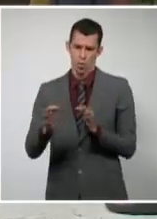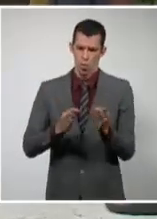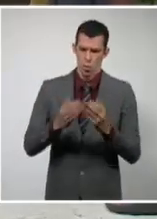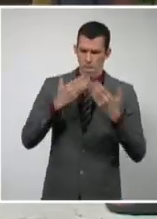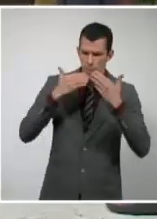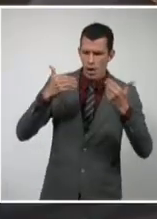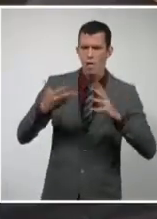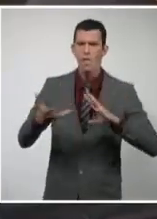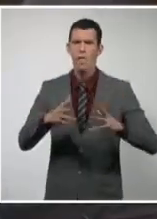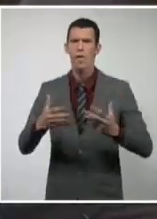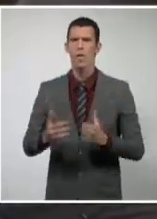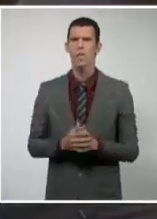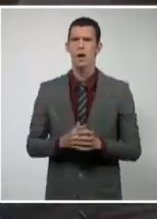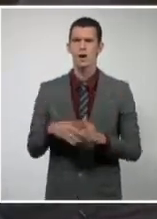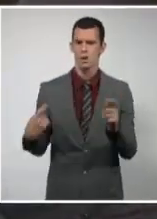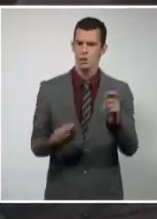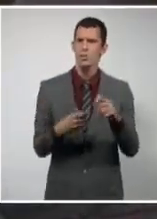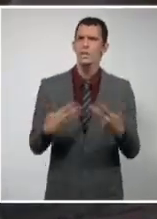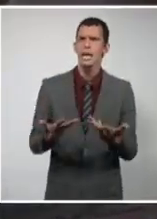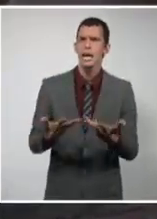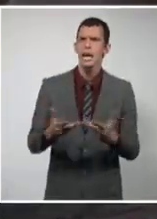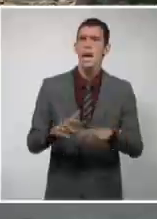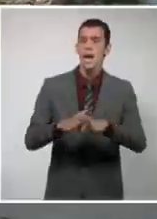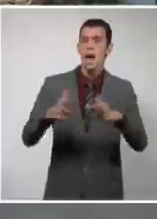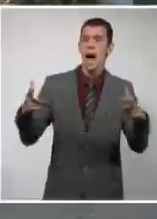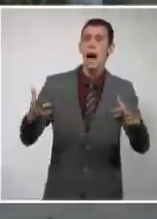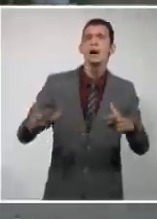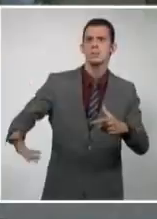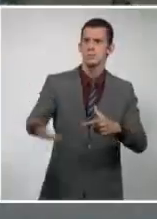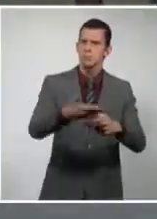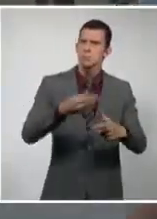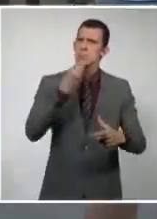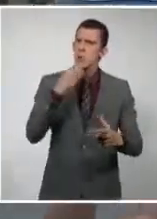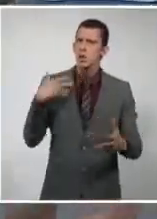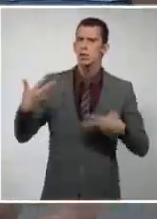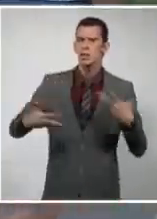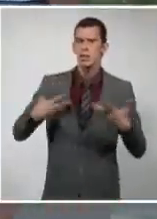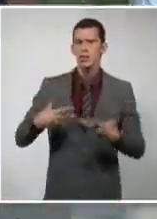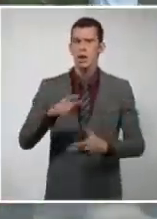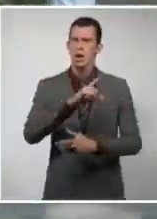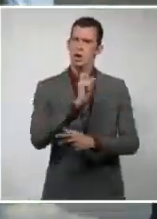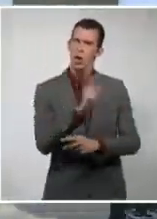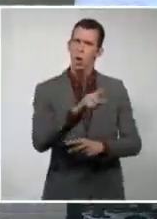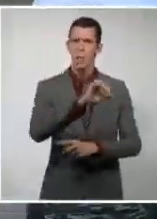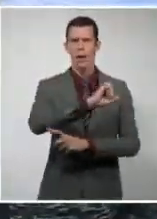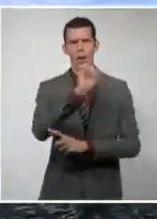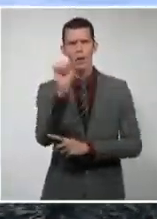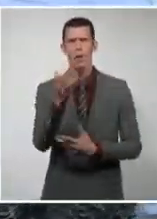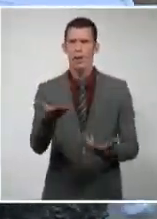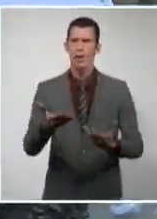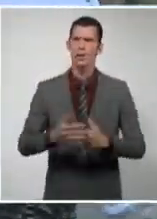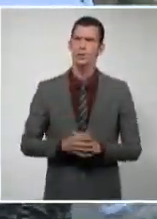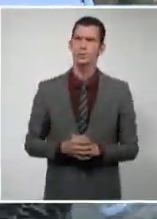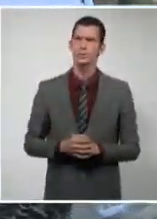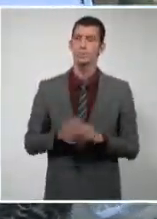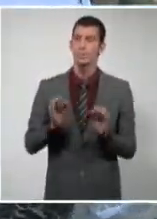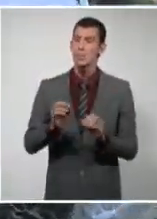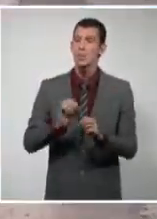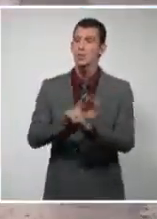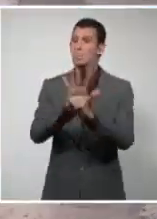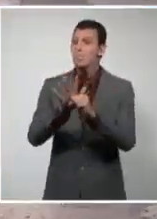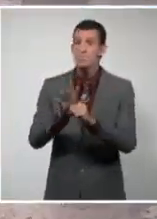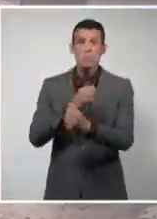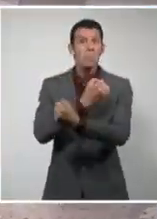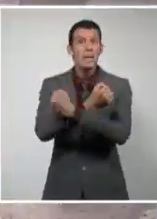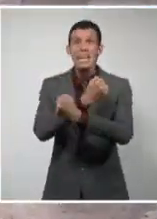con que se cuenta, porque la actual pandemia gusta de estos molotes para crecer sus números. Además de voluntades, se necesitan dinámicas distintas